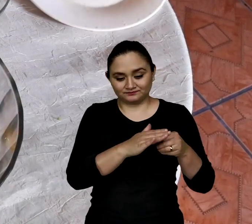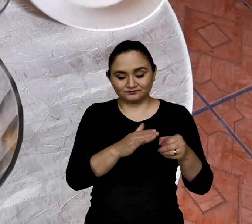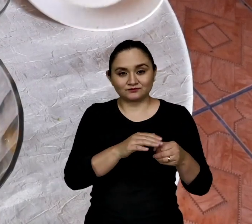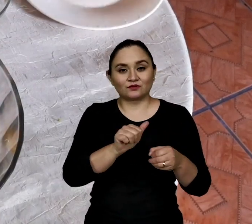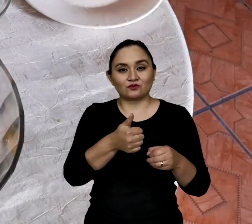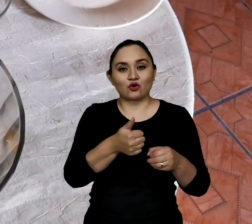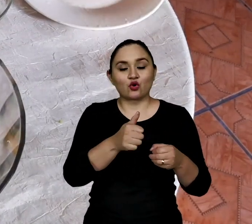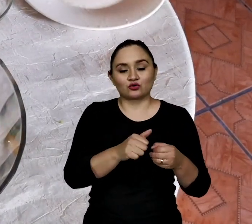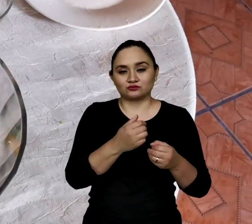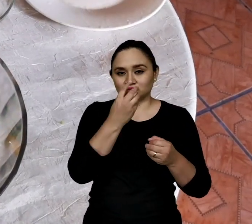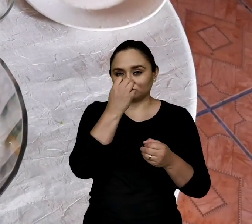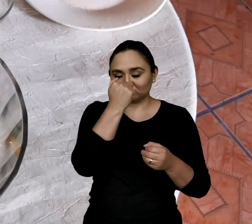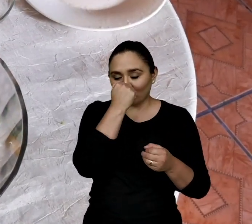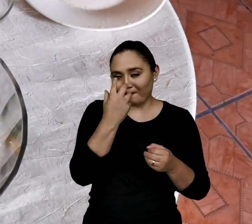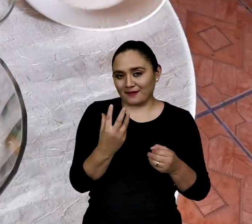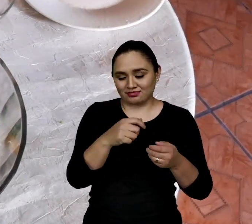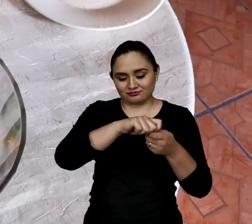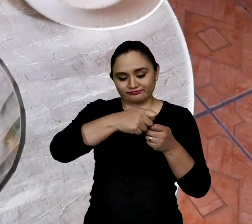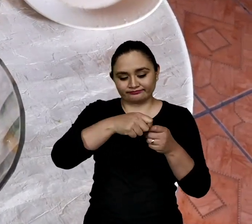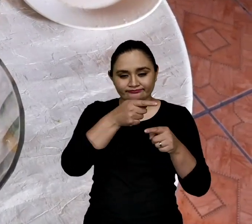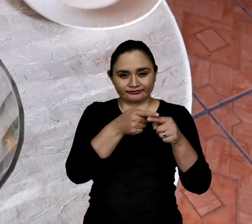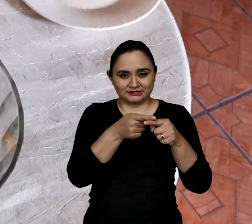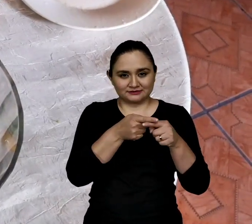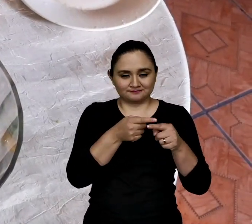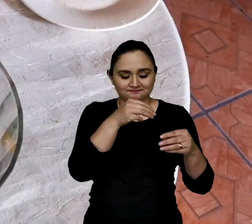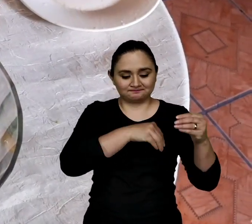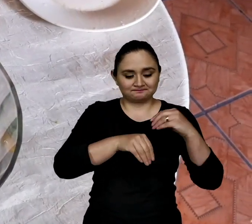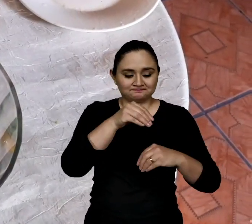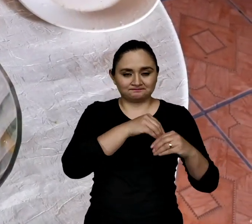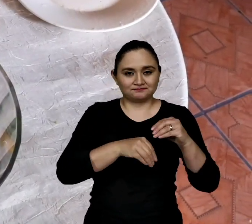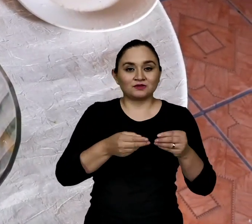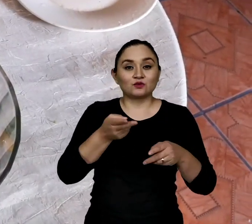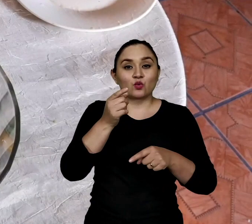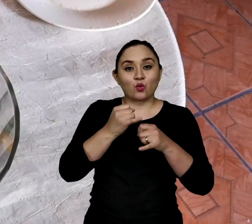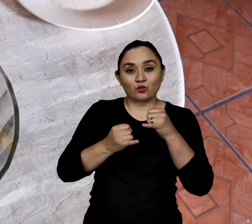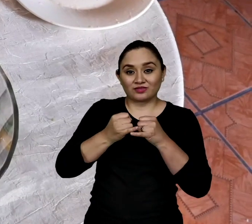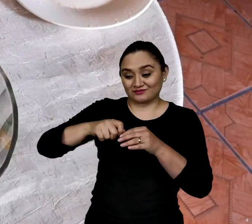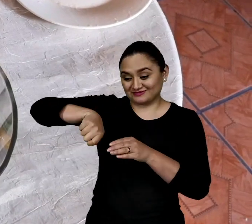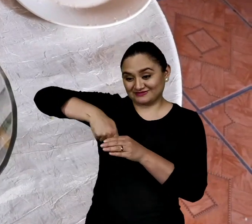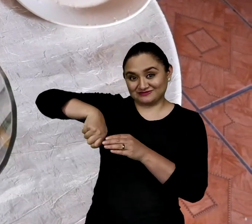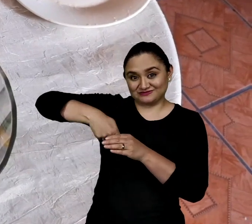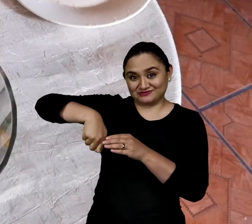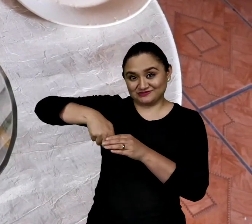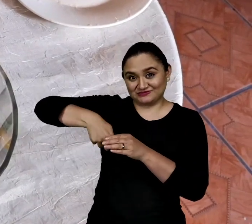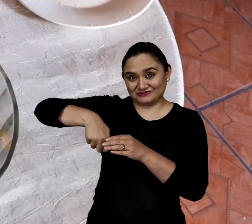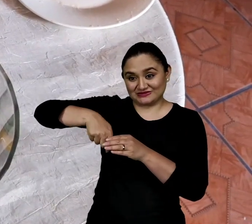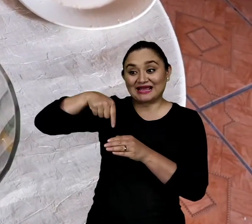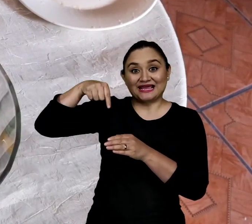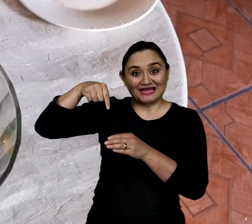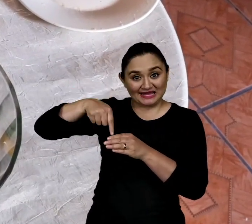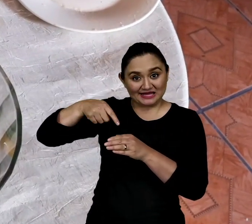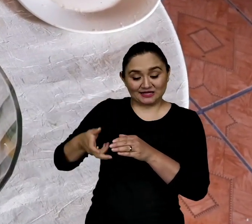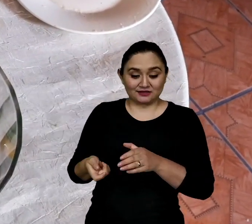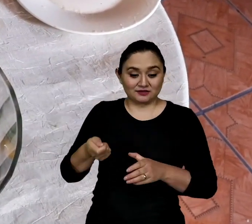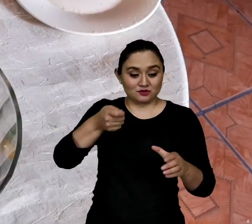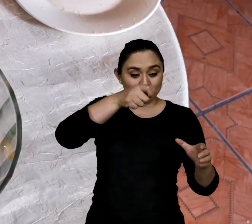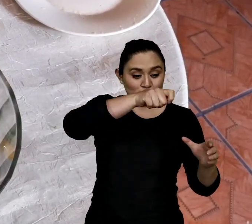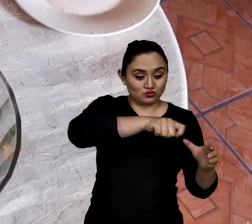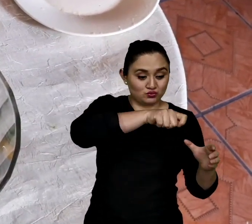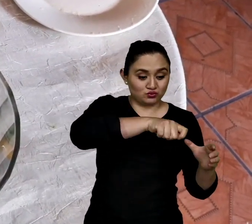cherry. Y el aderezo de lima con sal para que no se oxide la ensalada.